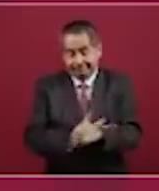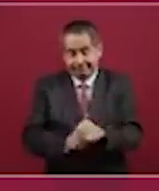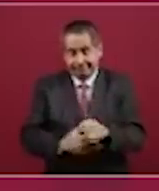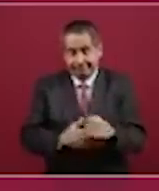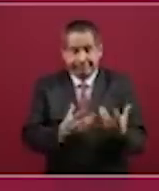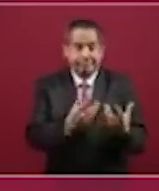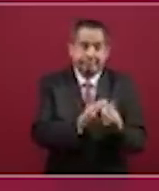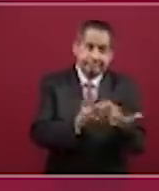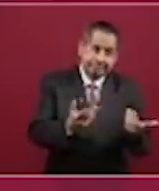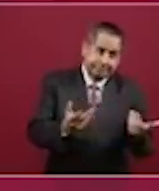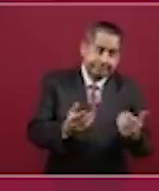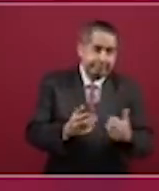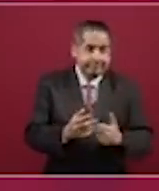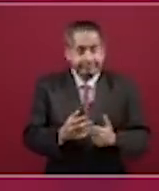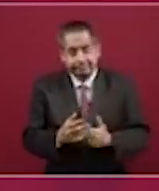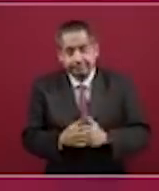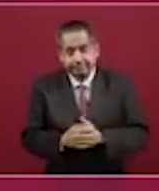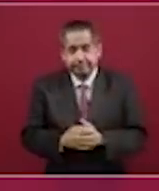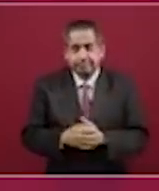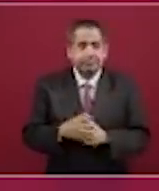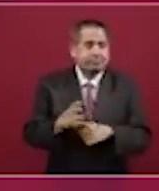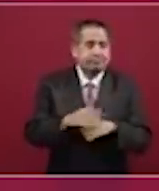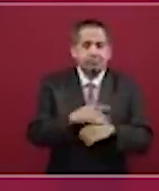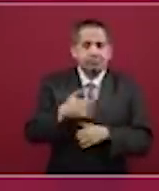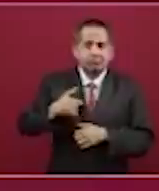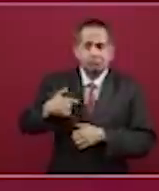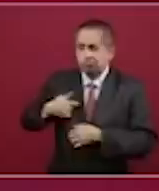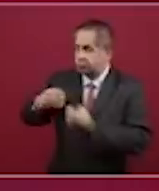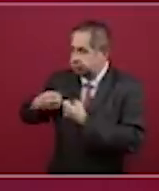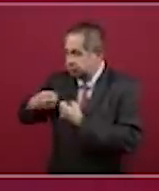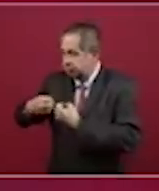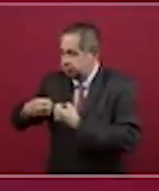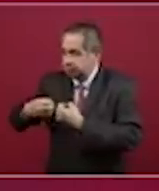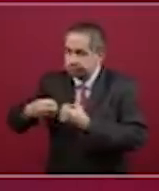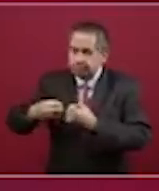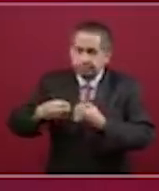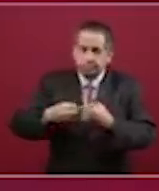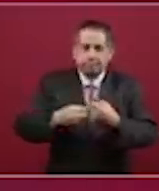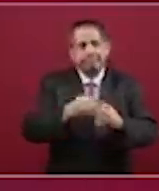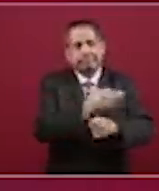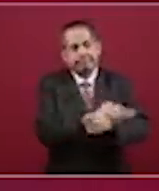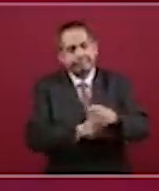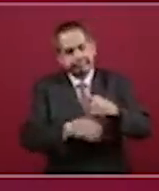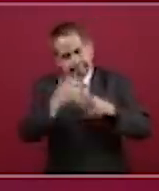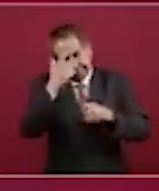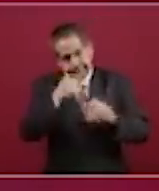este encuentro por las labores que uno realiza, ¿no?